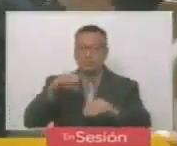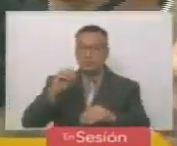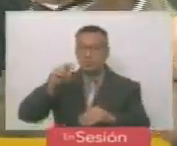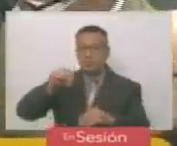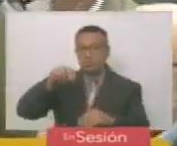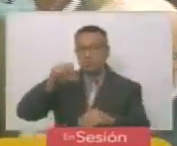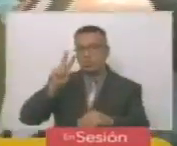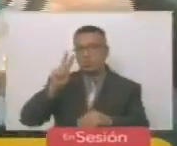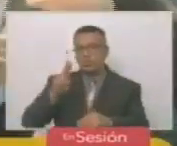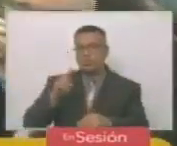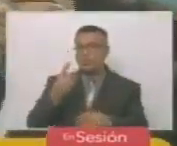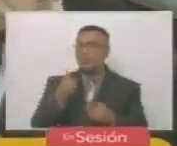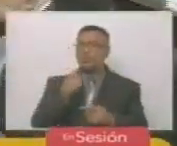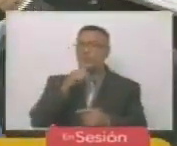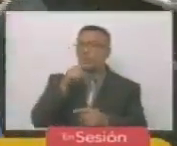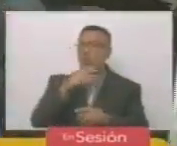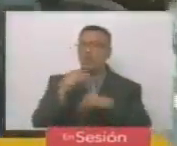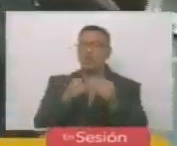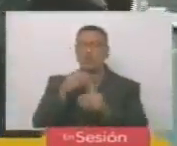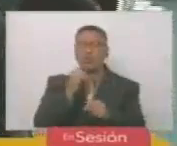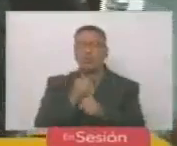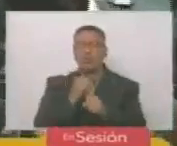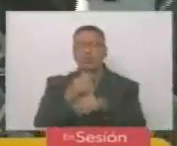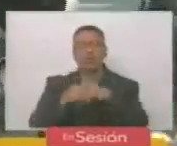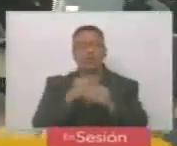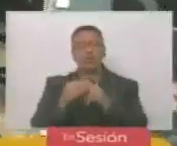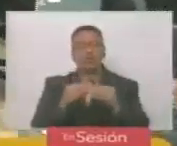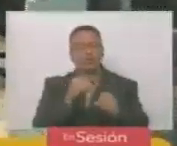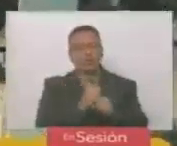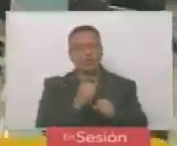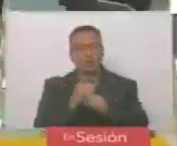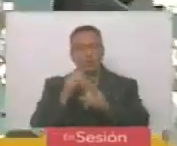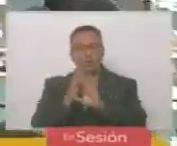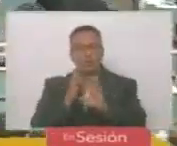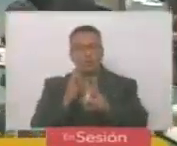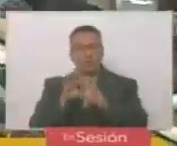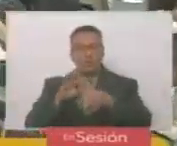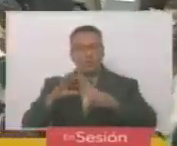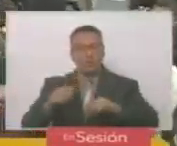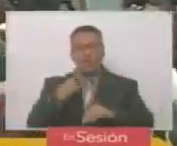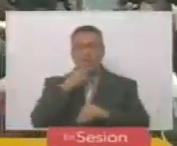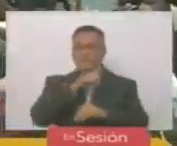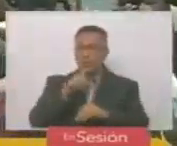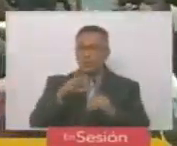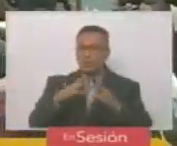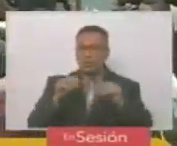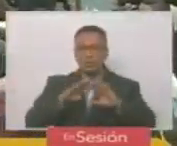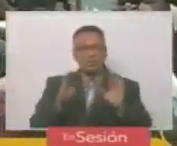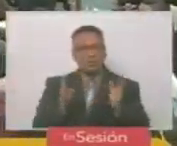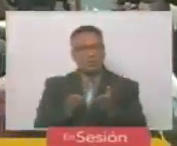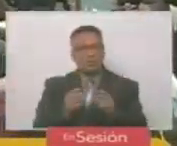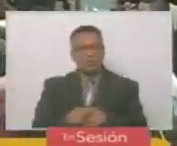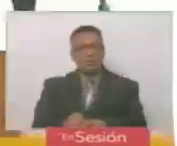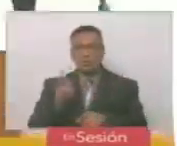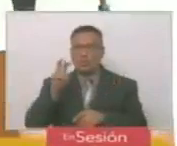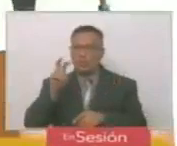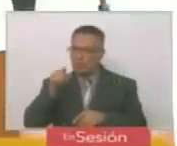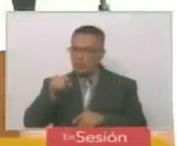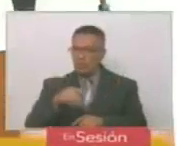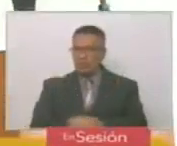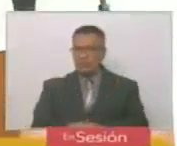Y muchos se preguntarán, ¿cómo funciona, cómo va a funcionar la red parlamentaria? Es una pregunta que se hacía a todo el mundo, porque es algo innovador, es algo